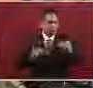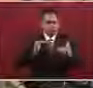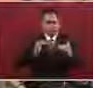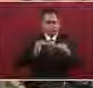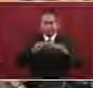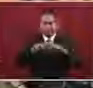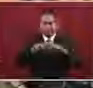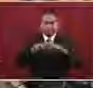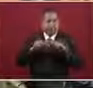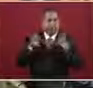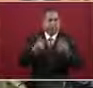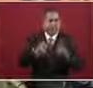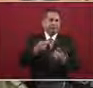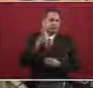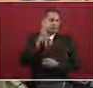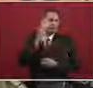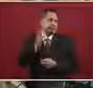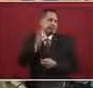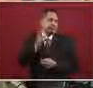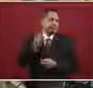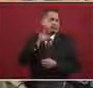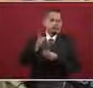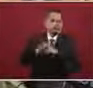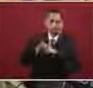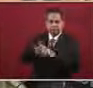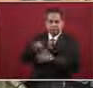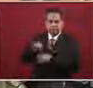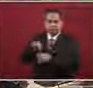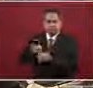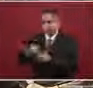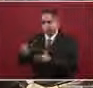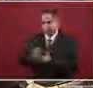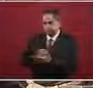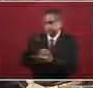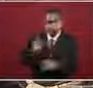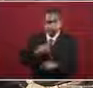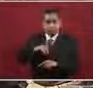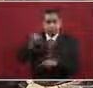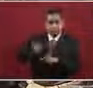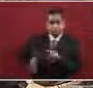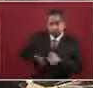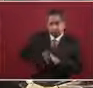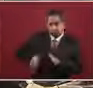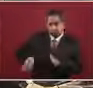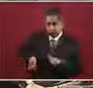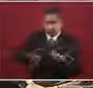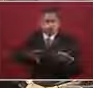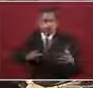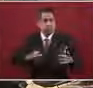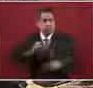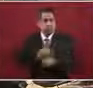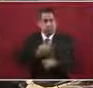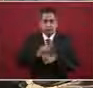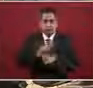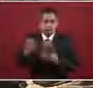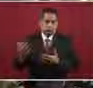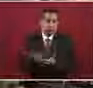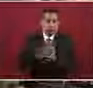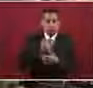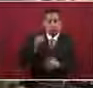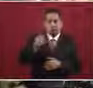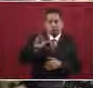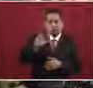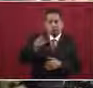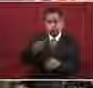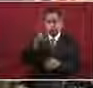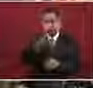las cámaras. Y bueno, quitarlos en un momento en el que un partido se llevó 53%